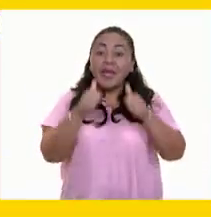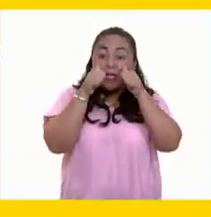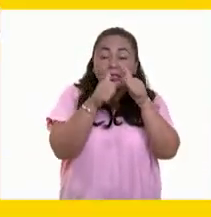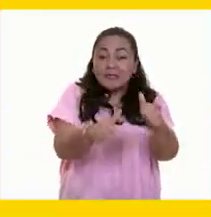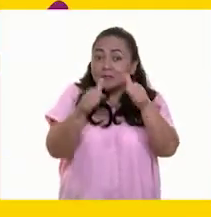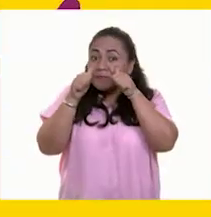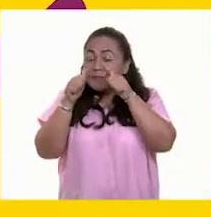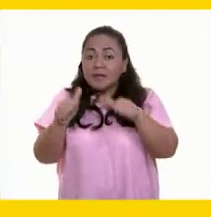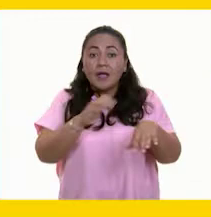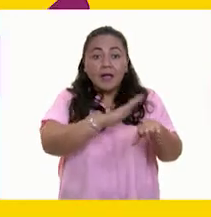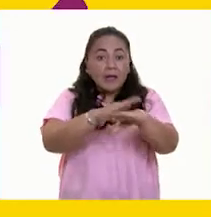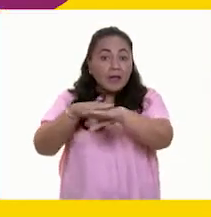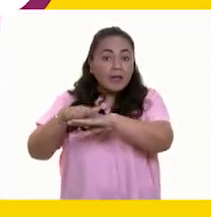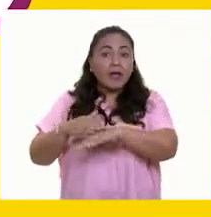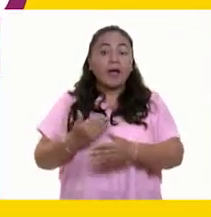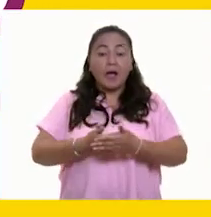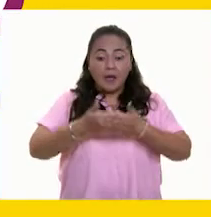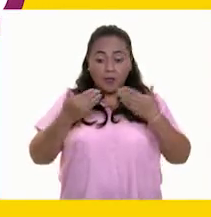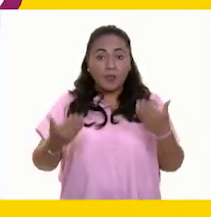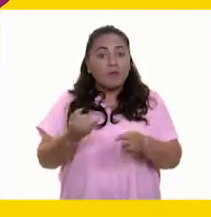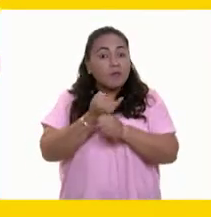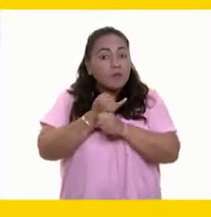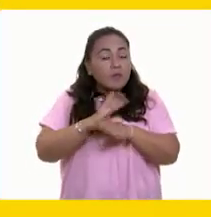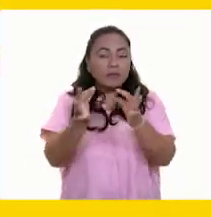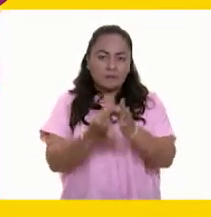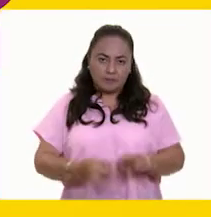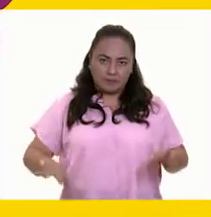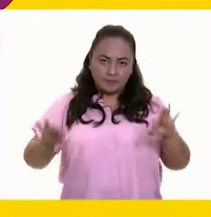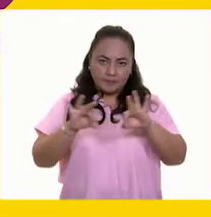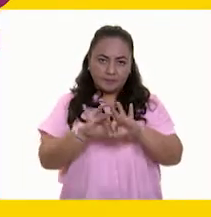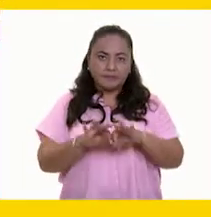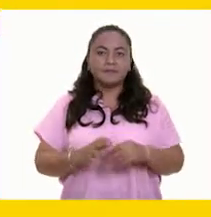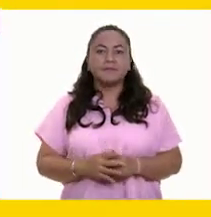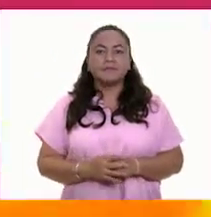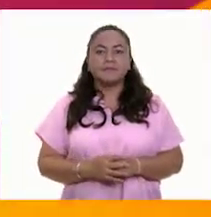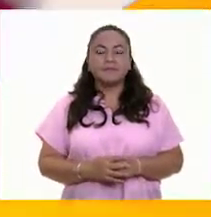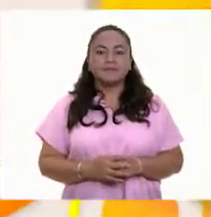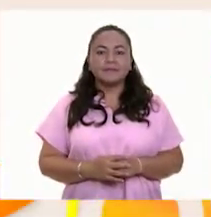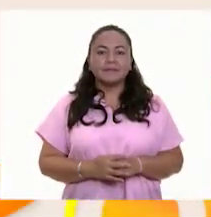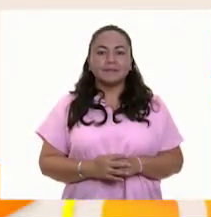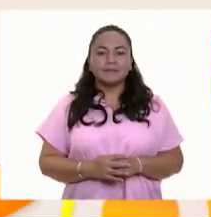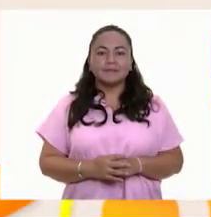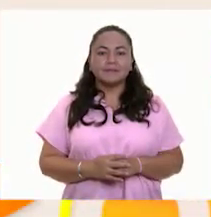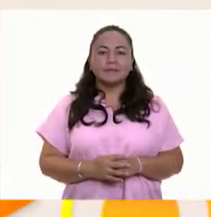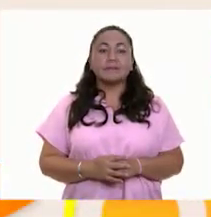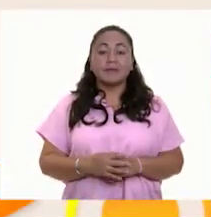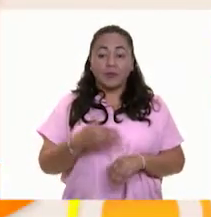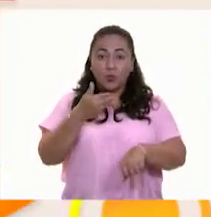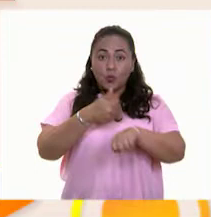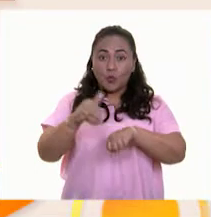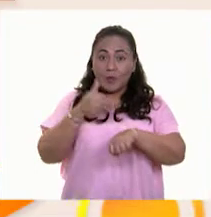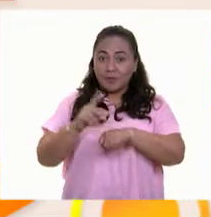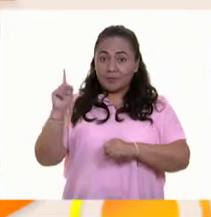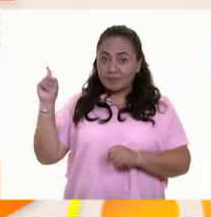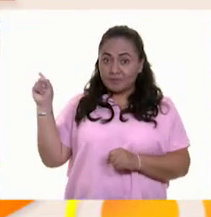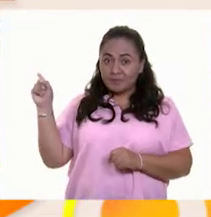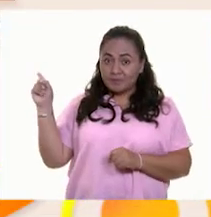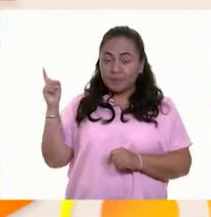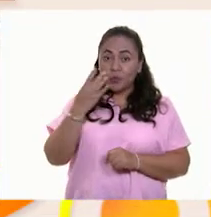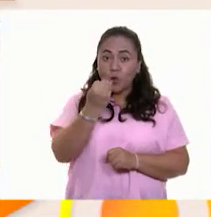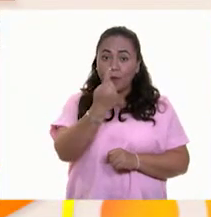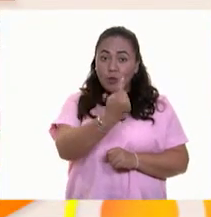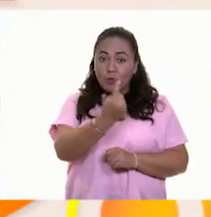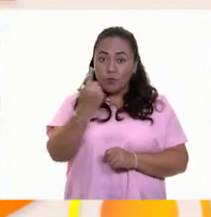¡Atención! ¡Atención! A continuación, información importante. A este número puedes llamar cuando tú